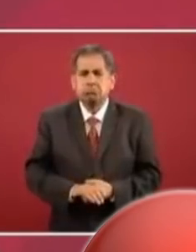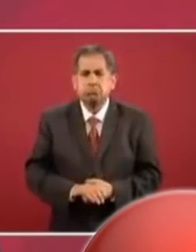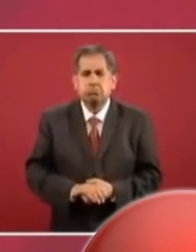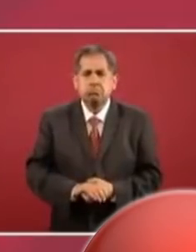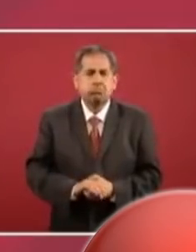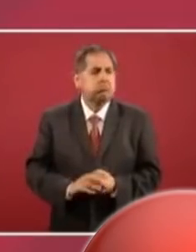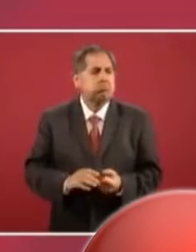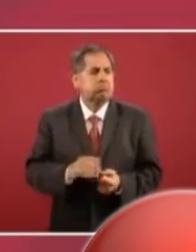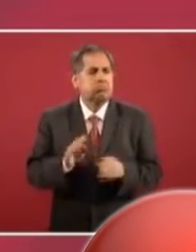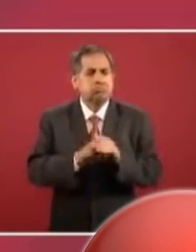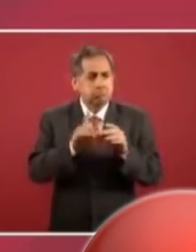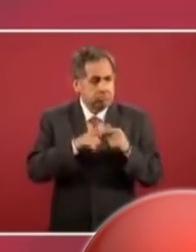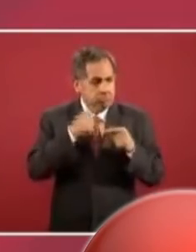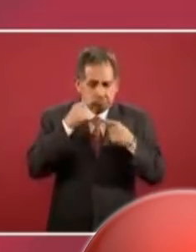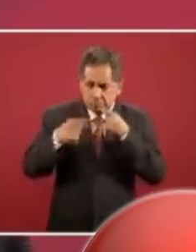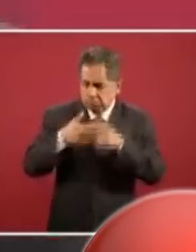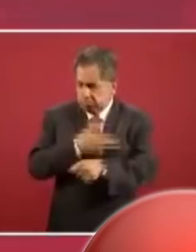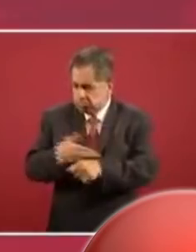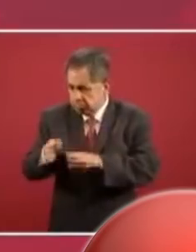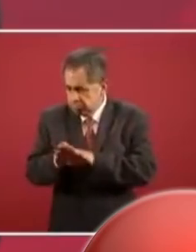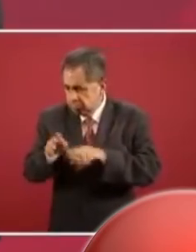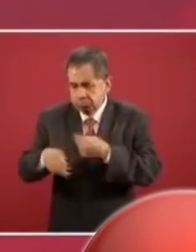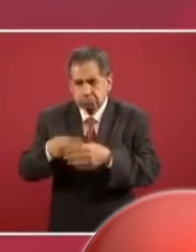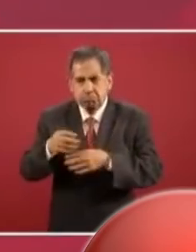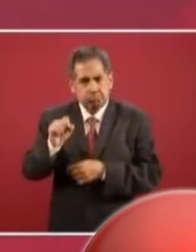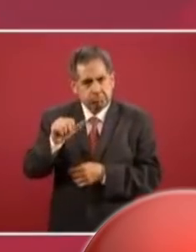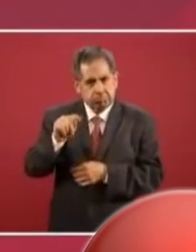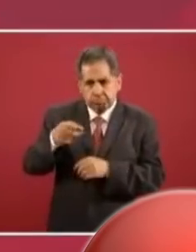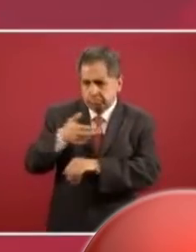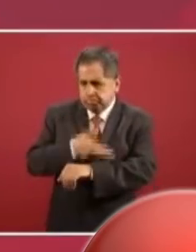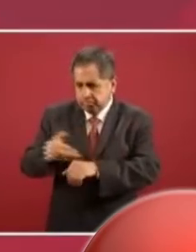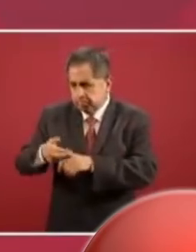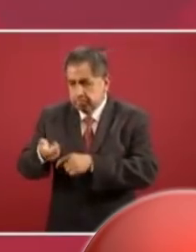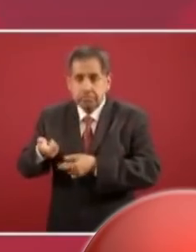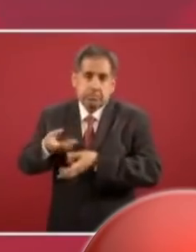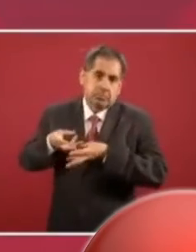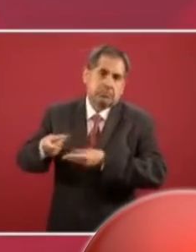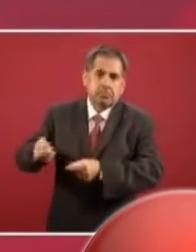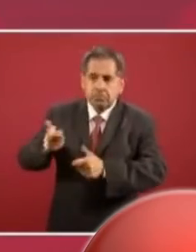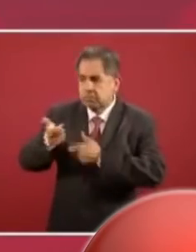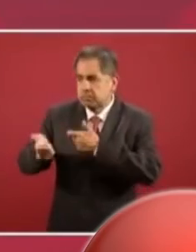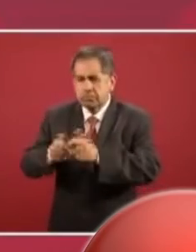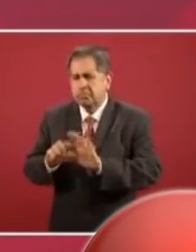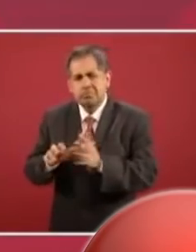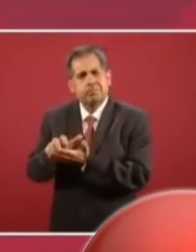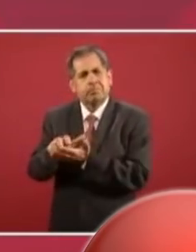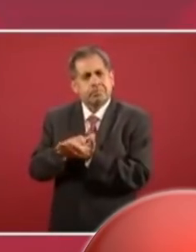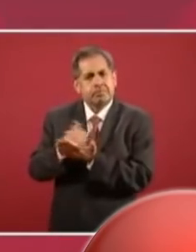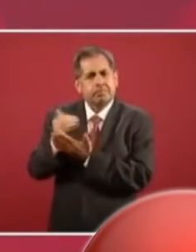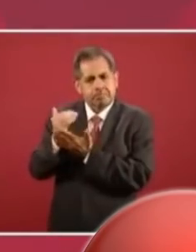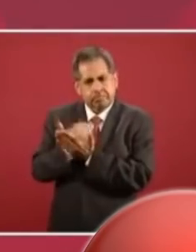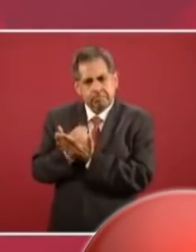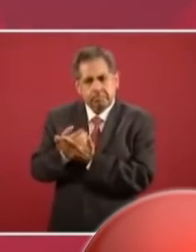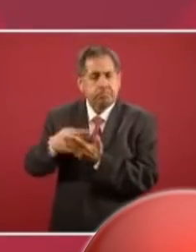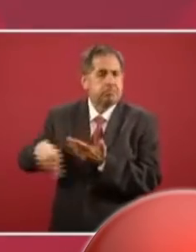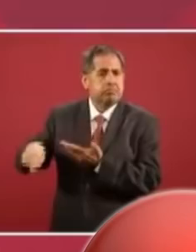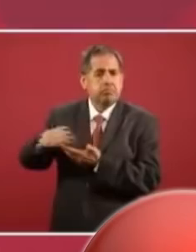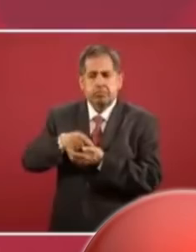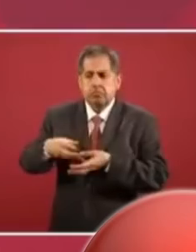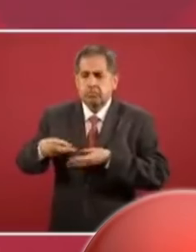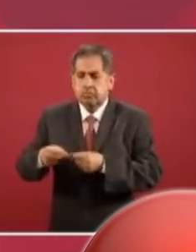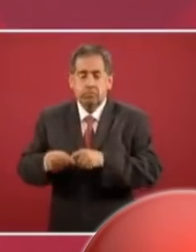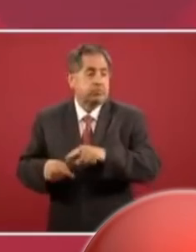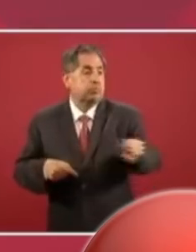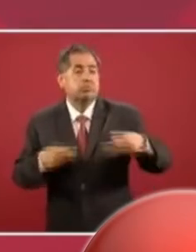que no nos cueste tanto la administración del gobierno, reducir el costo del gobierno a la